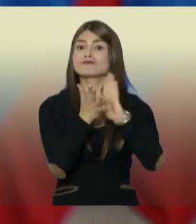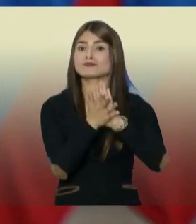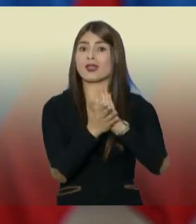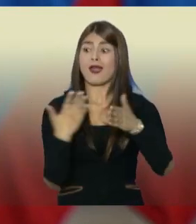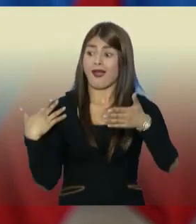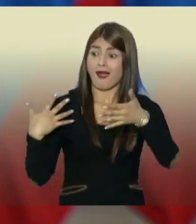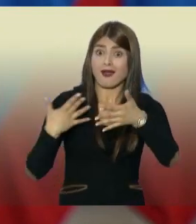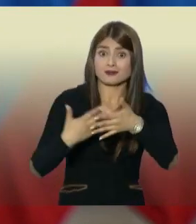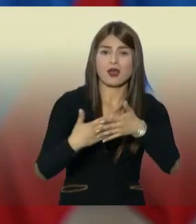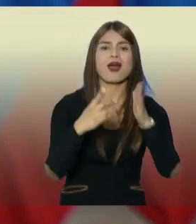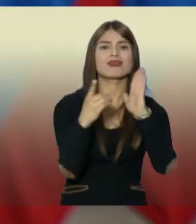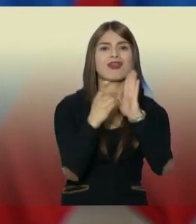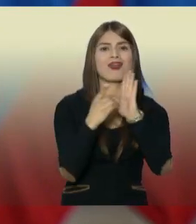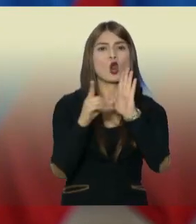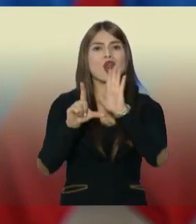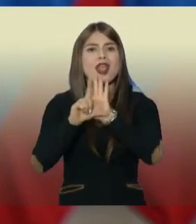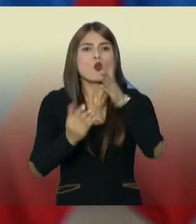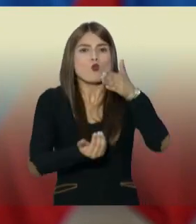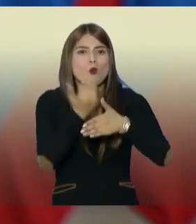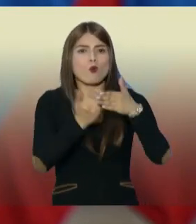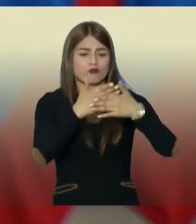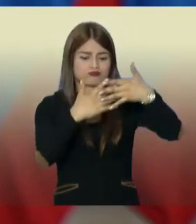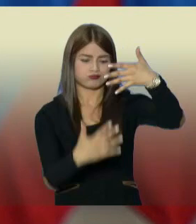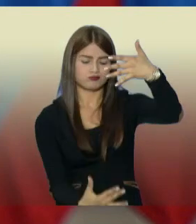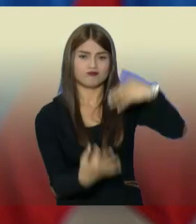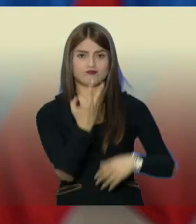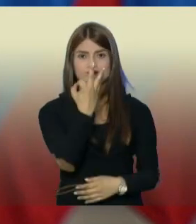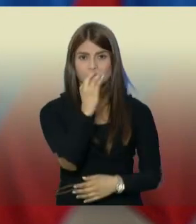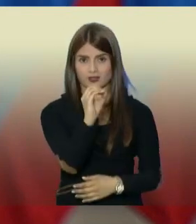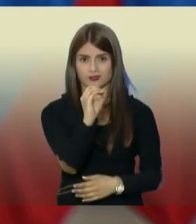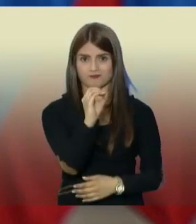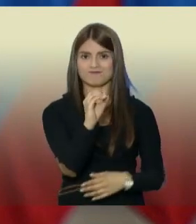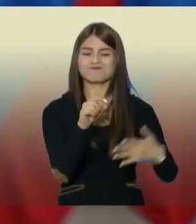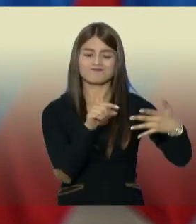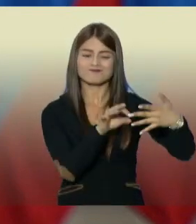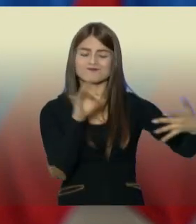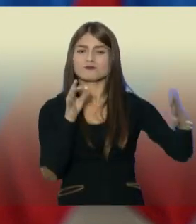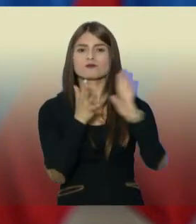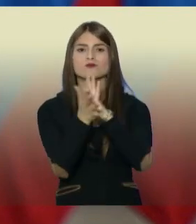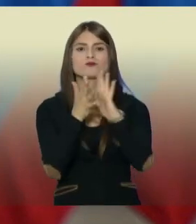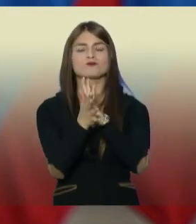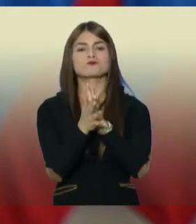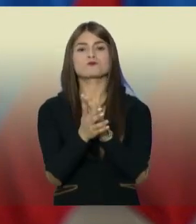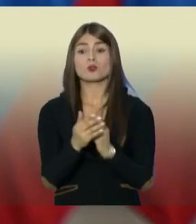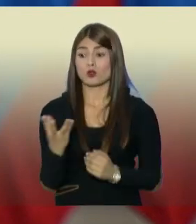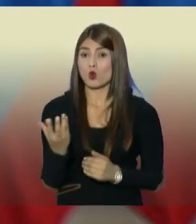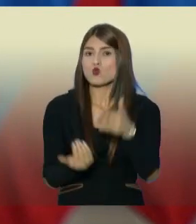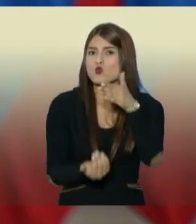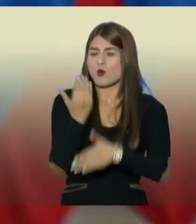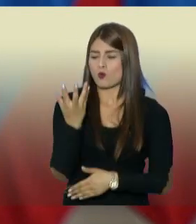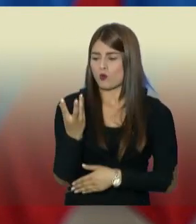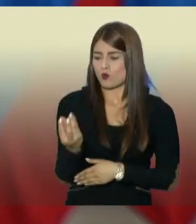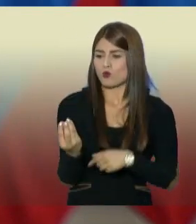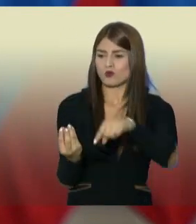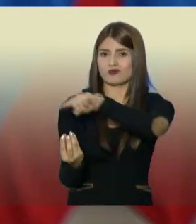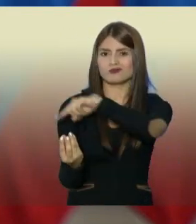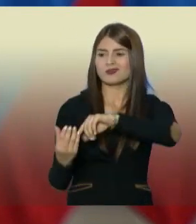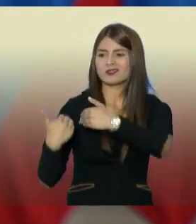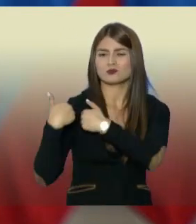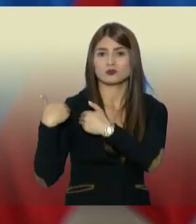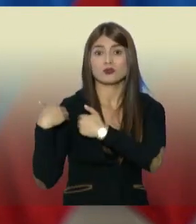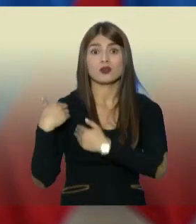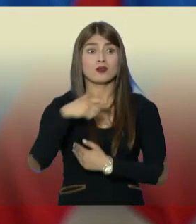decretos ley con ellos por ejemplo creamos la unidad de búsqueda de personas desaparecidas todos sabemos